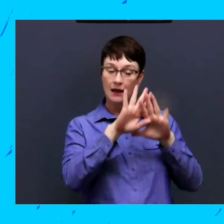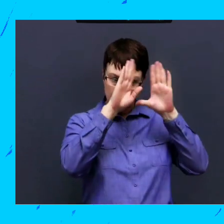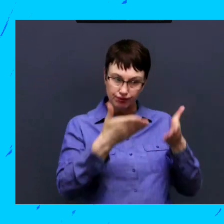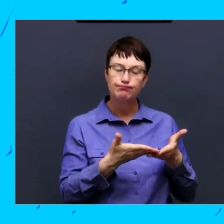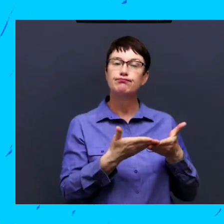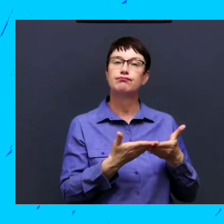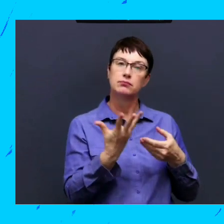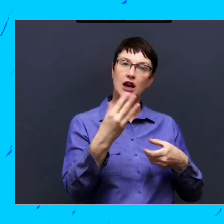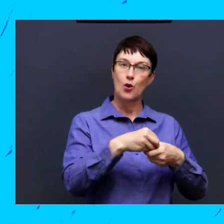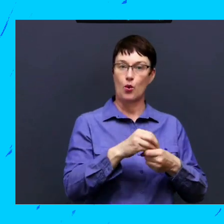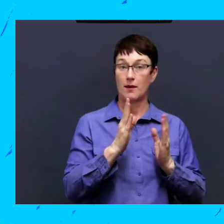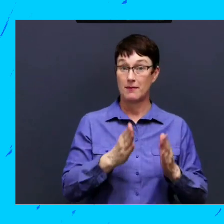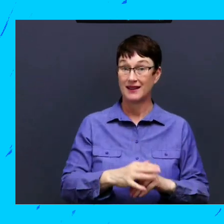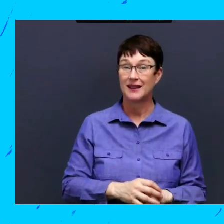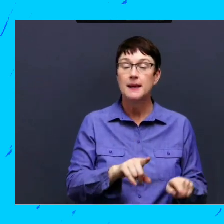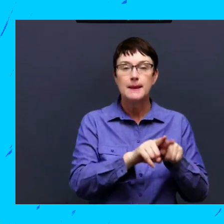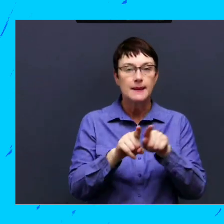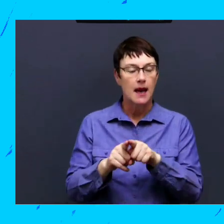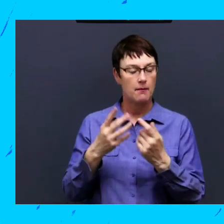Y la Comisión